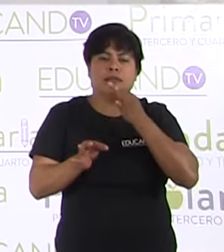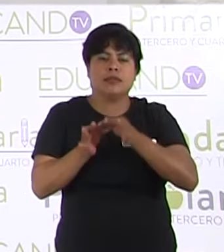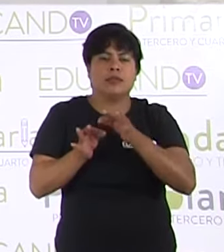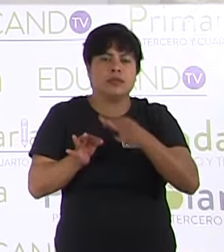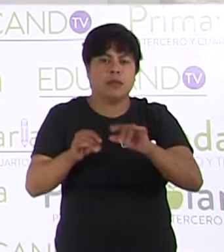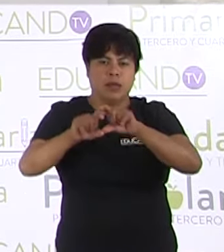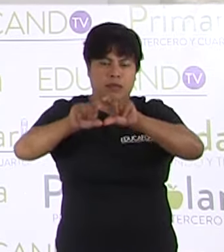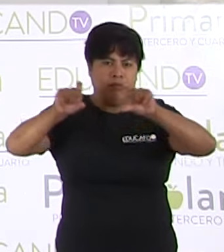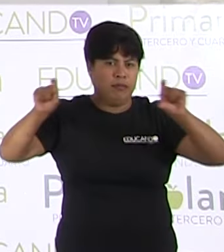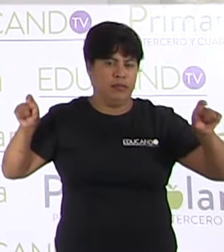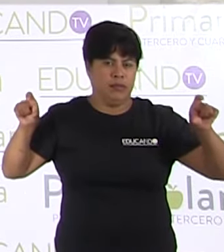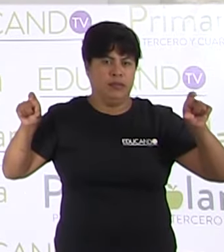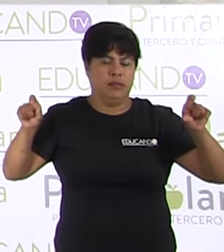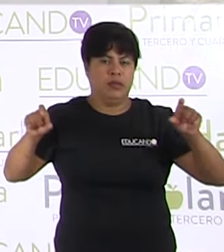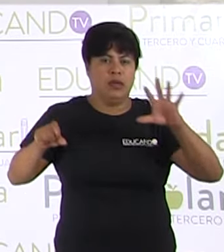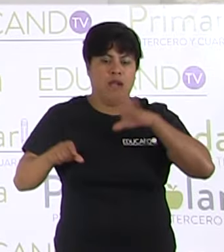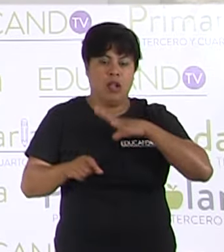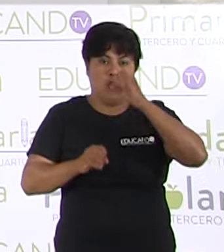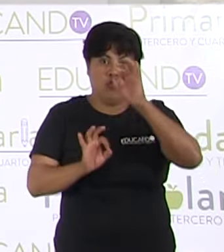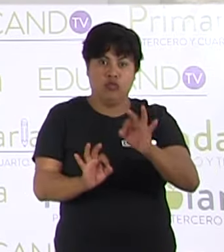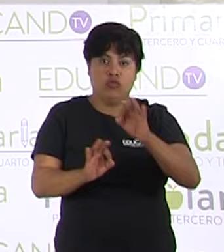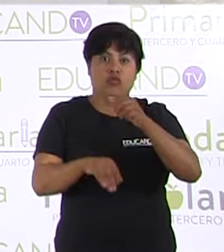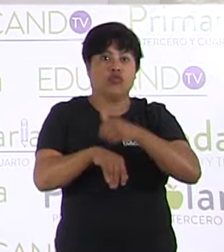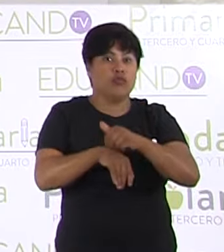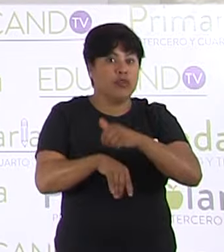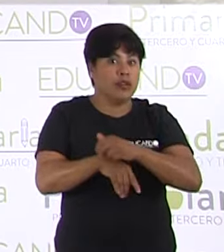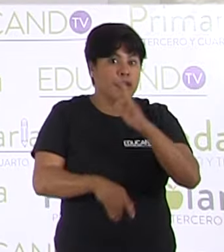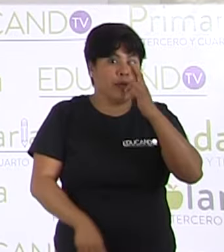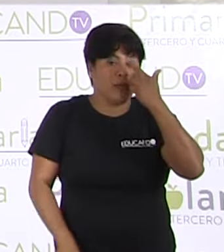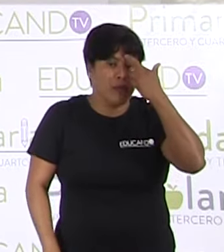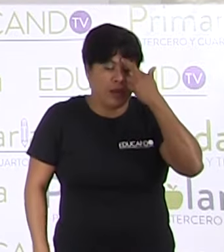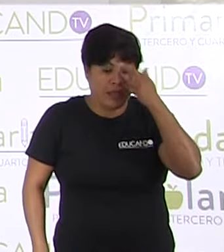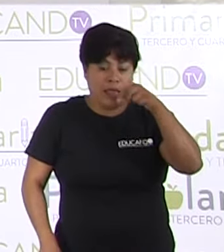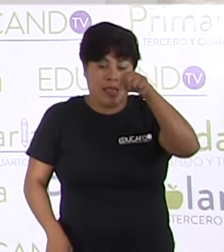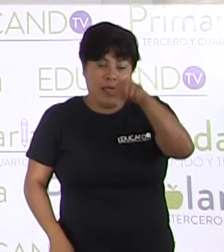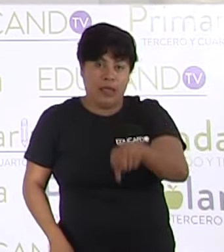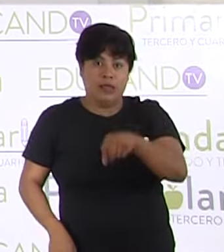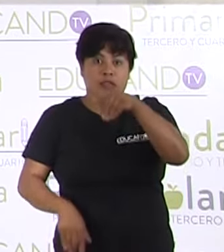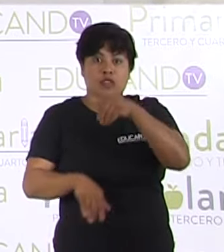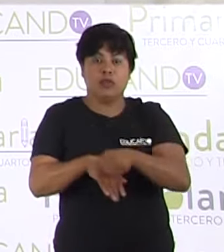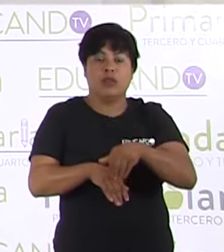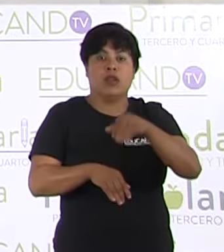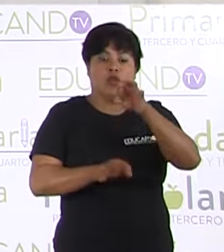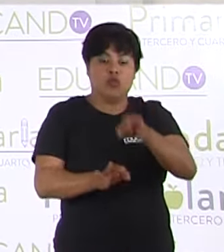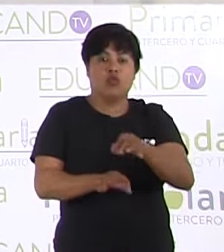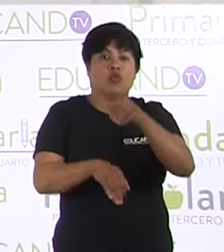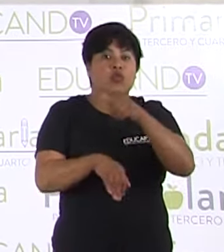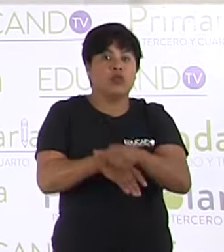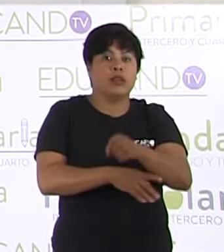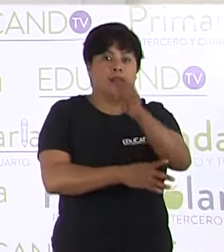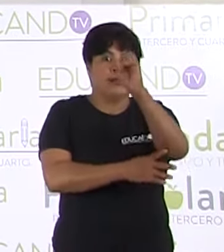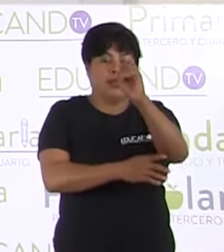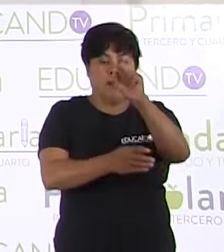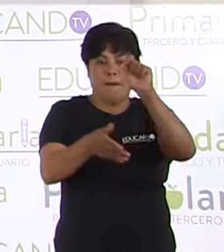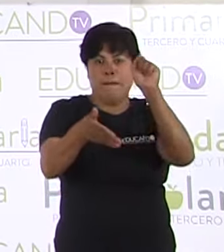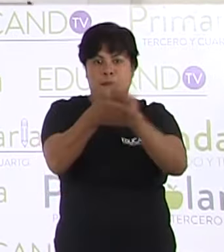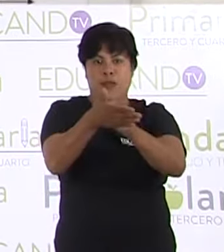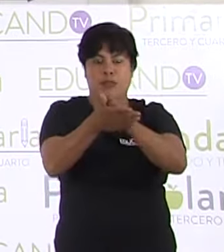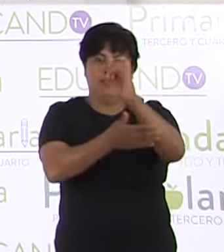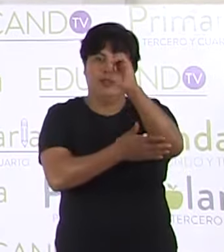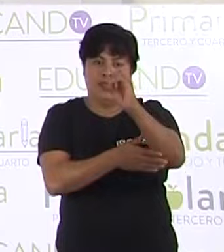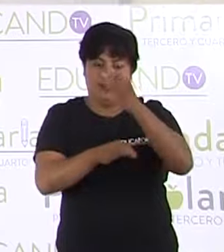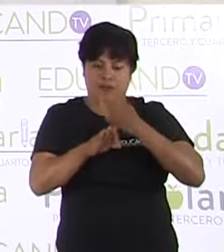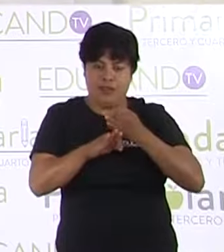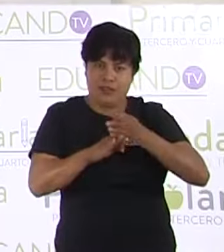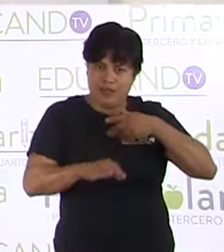recta dividida por un origen Recuerden que nuestra recta nace de un origen o de un o del cero del que hablábamos